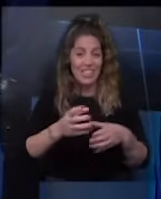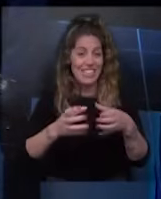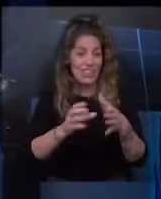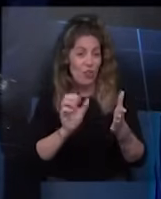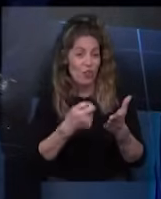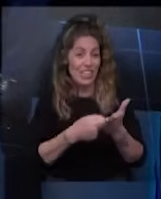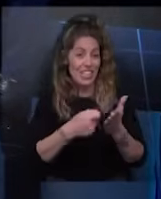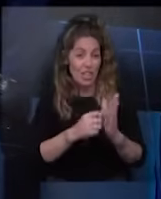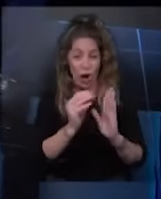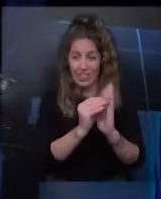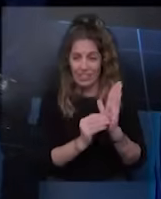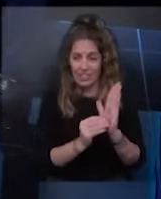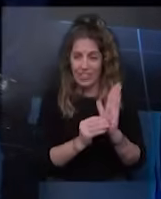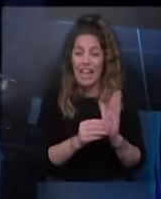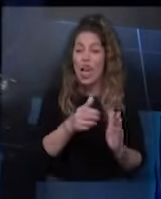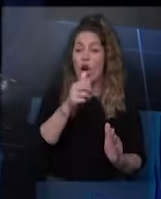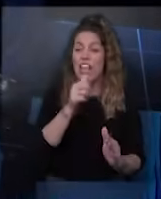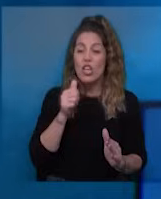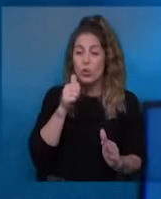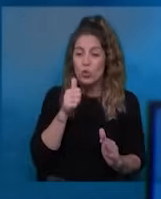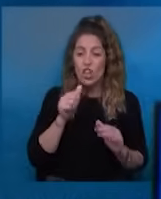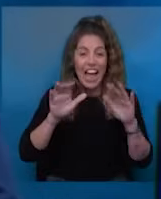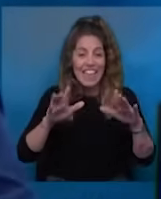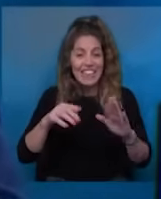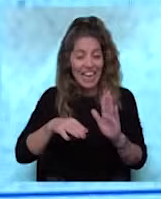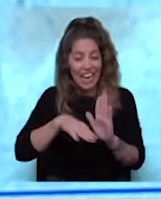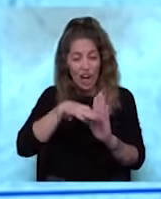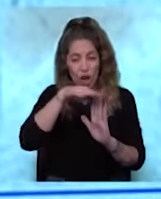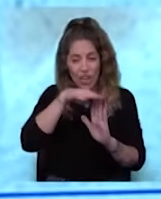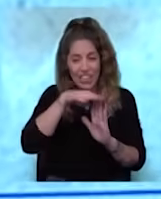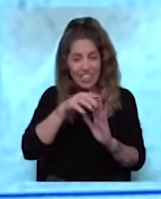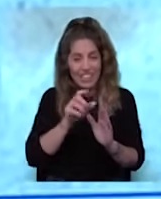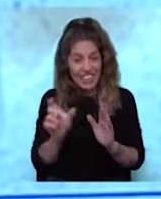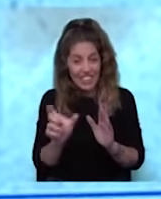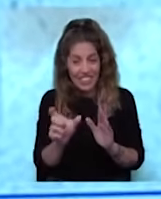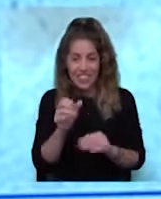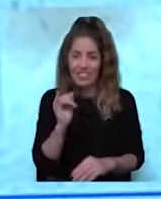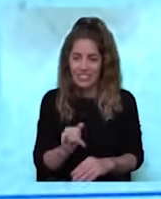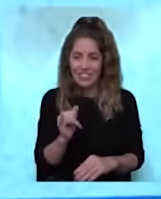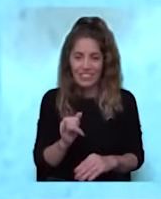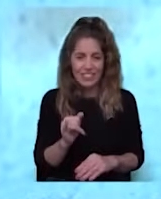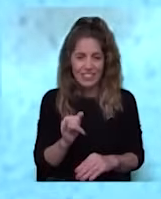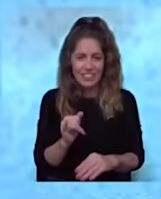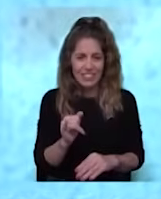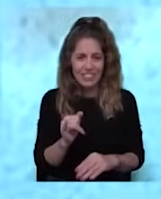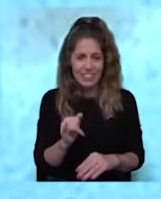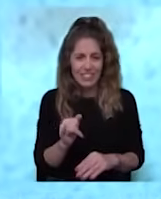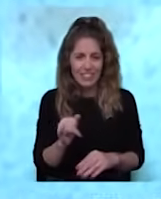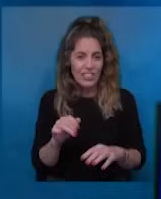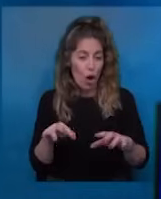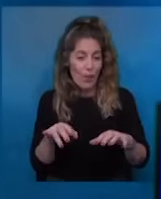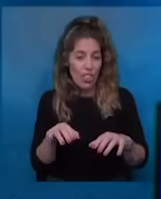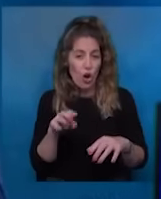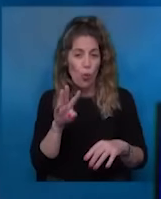obligad que la solución a esto está a 10 renglones de distancia 10 renglones operador Windows cualqu